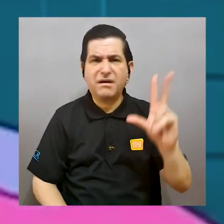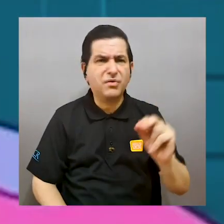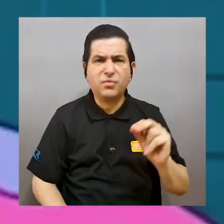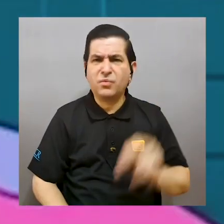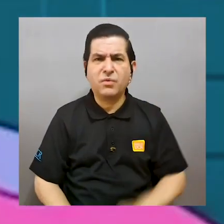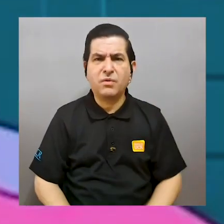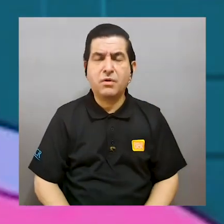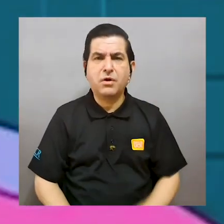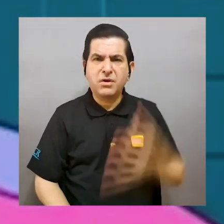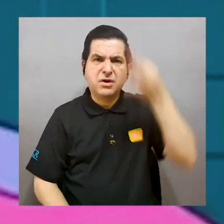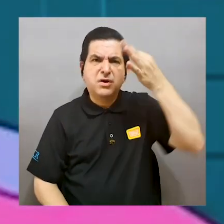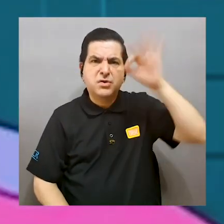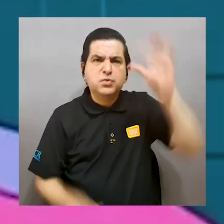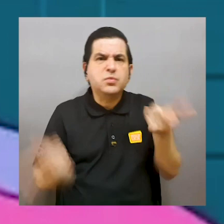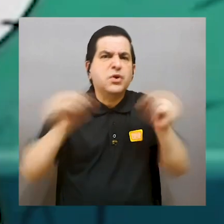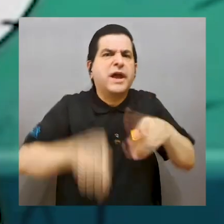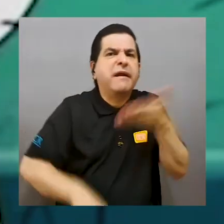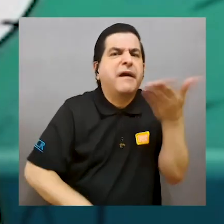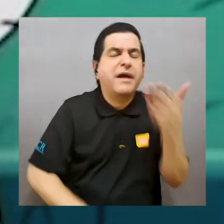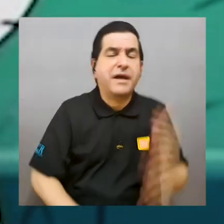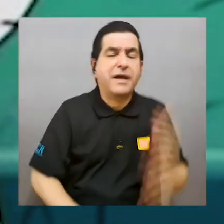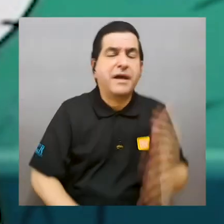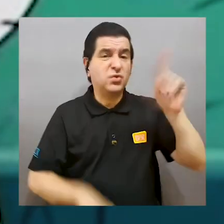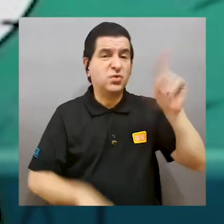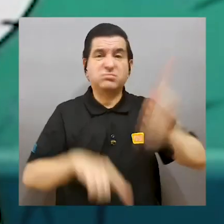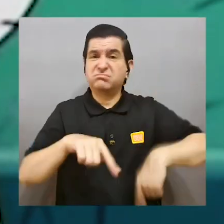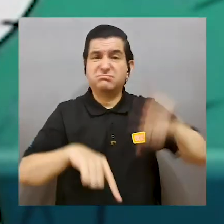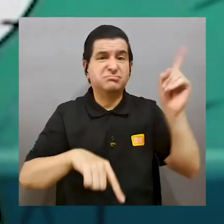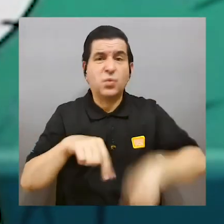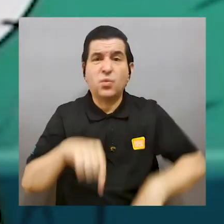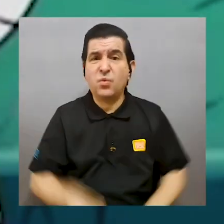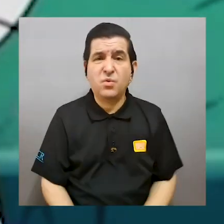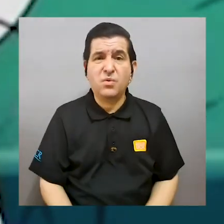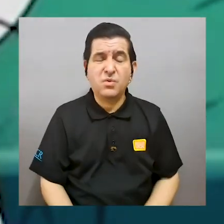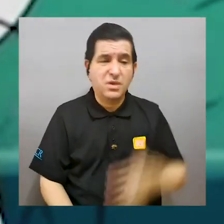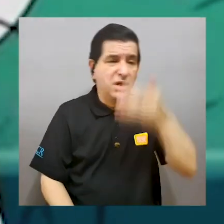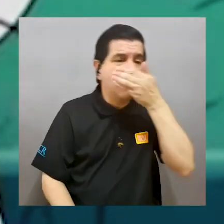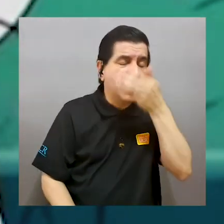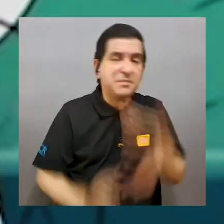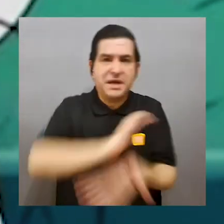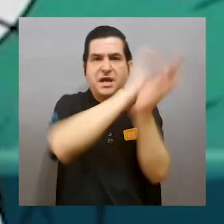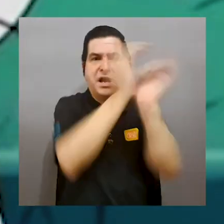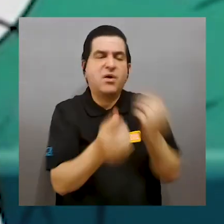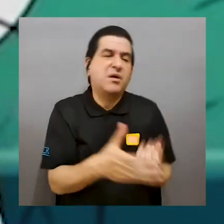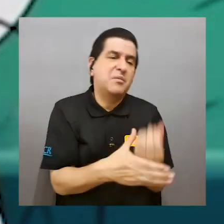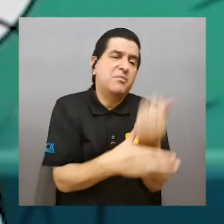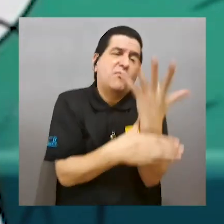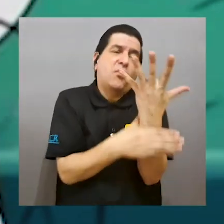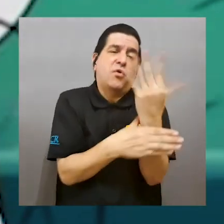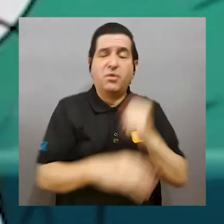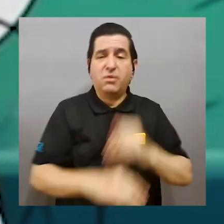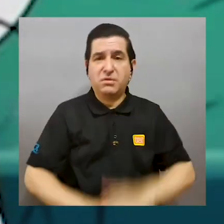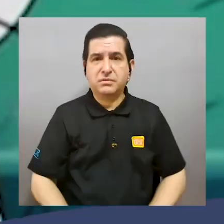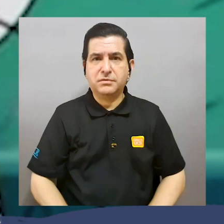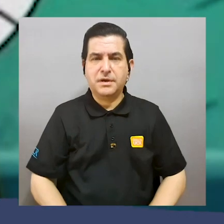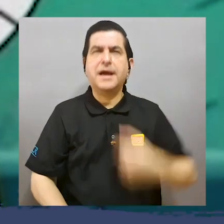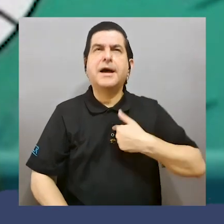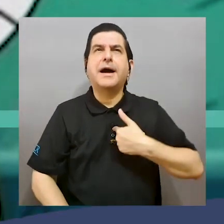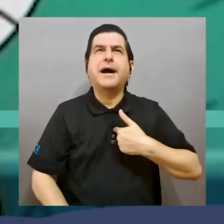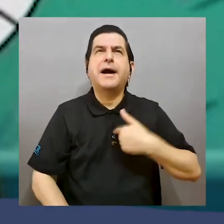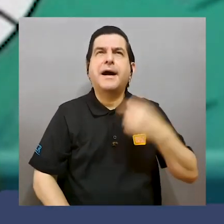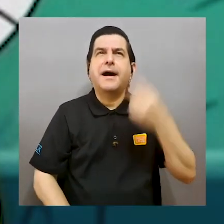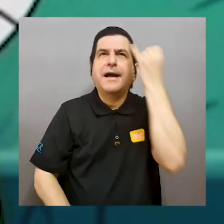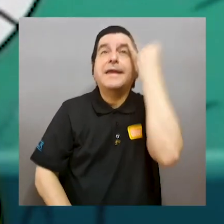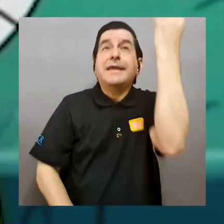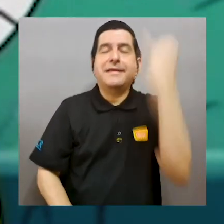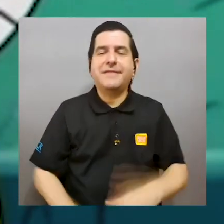no! ¿Qué se supone que pasaría? No pude hacerlo. El pañuelo tenía que convertirse en una flor. ¡Tengo